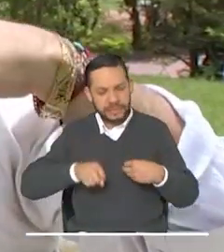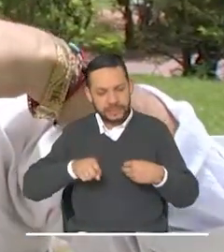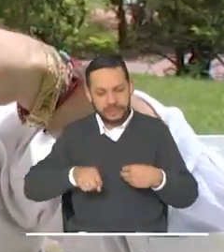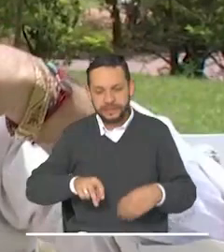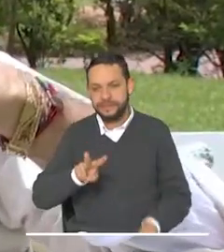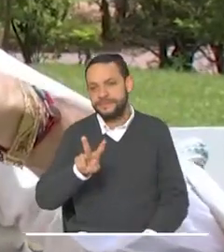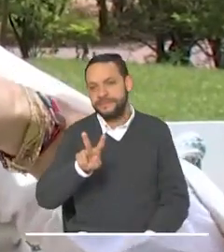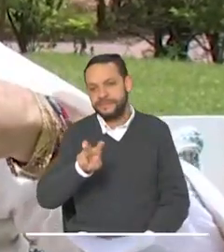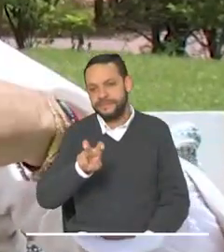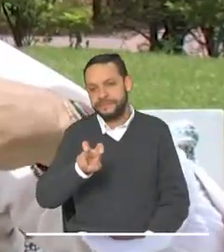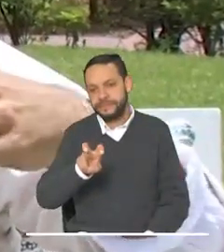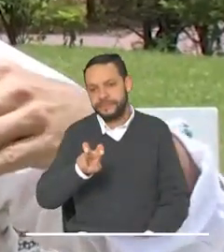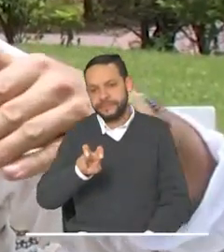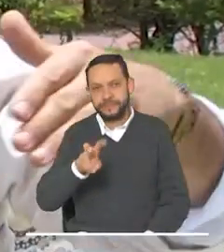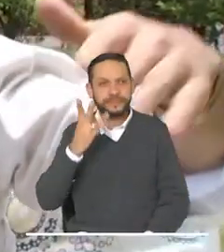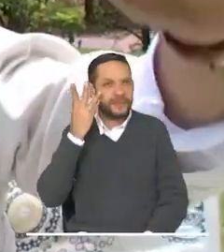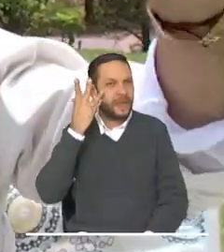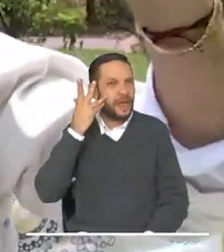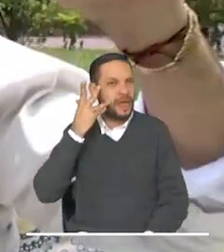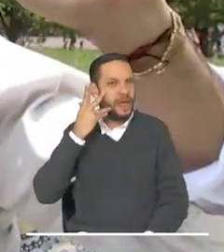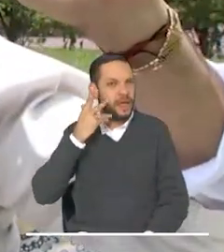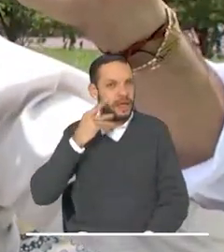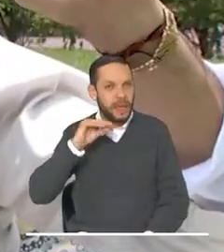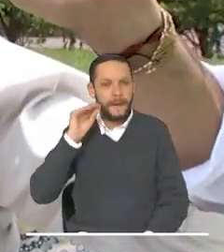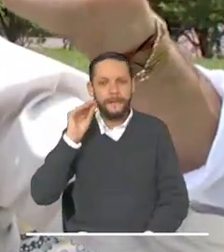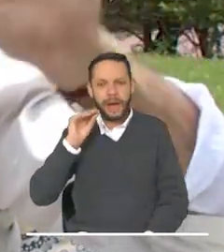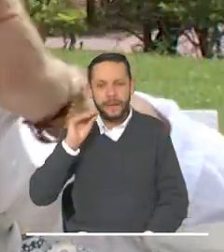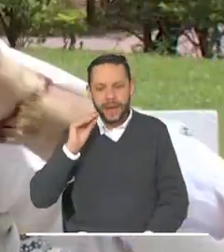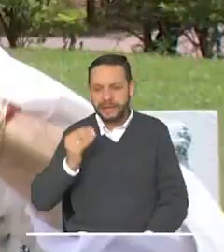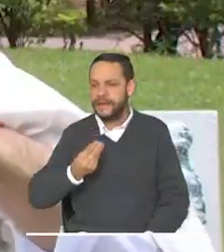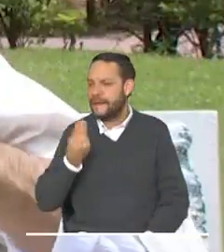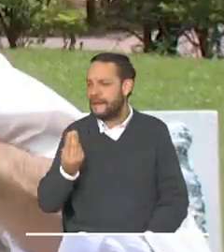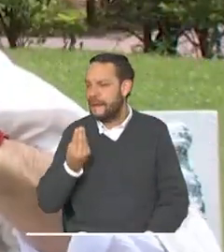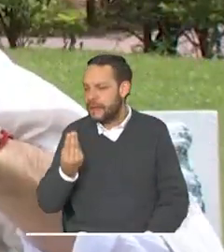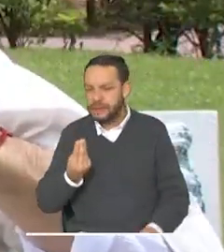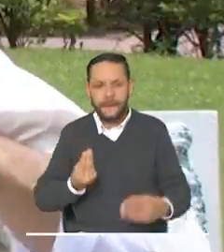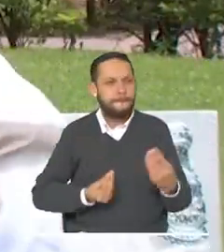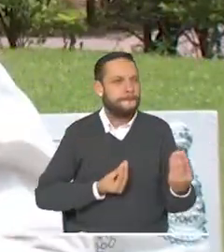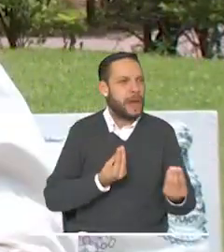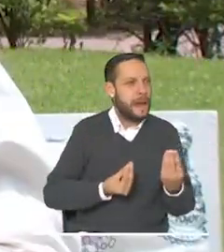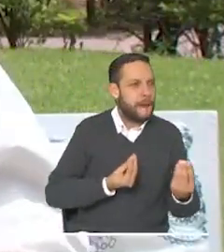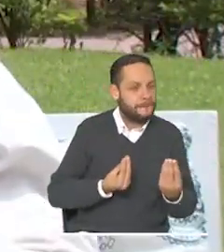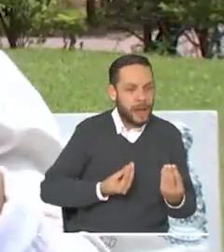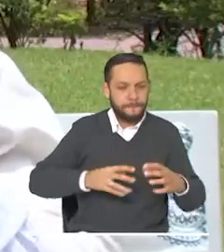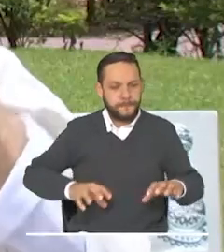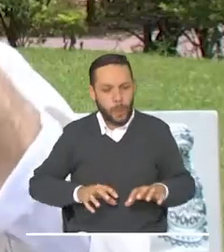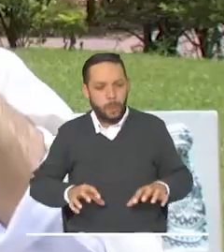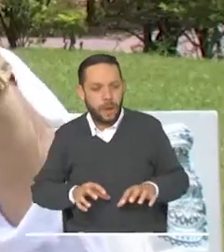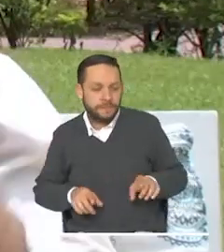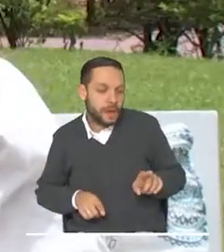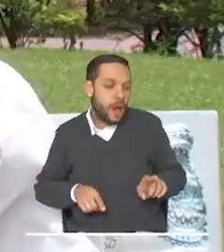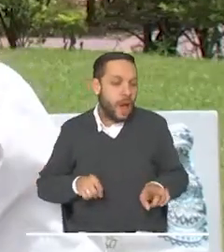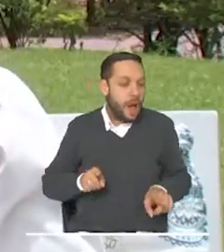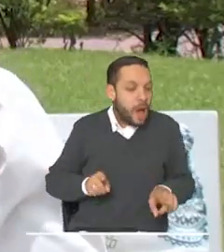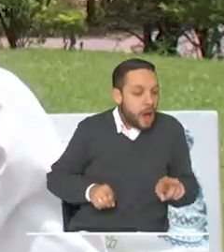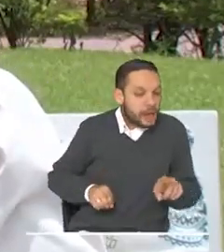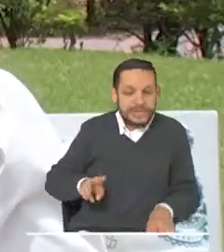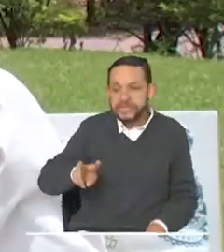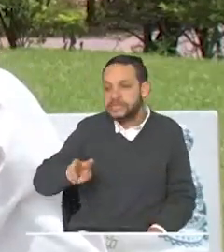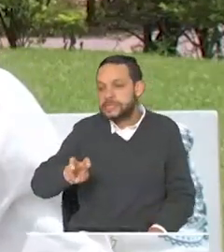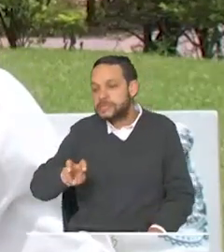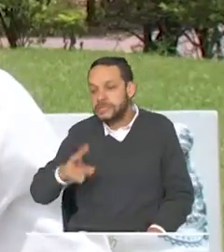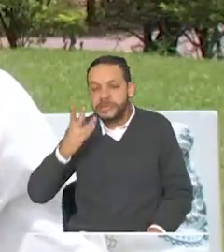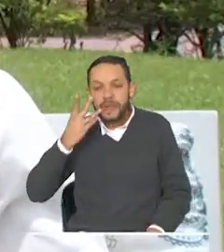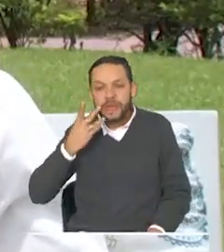el doctor John Jairo les va a explicar todo lo que hacemos todo lo que hubo que escribir porque es que no pues hagamos un programa de siete días de